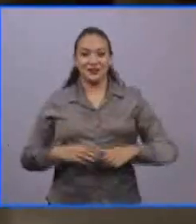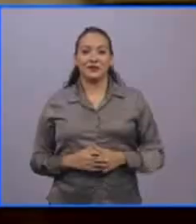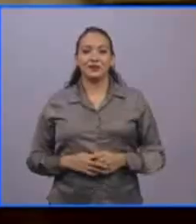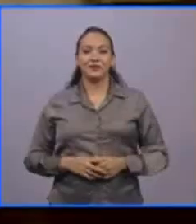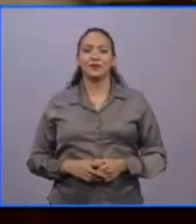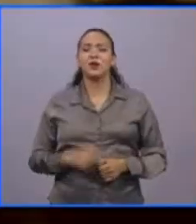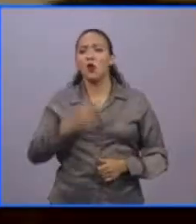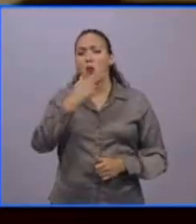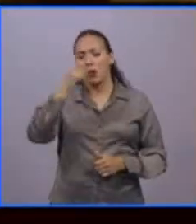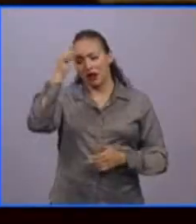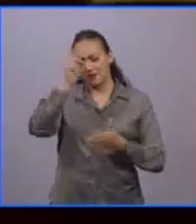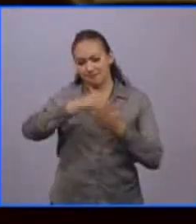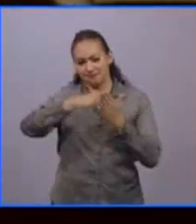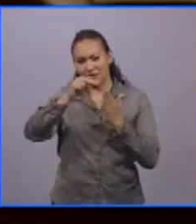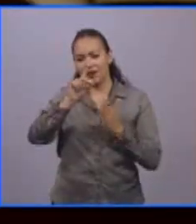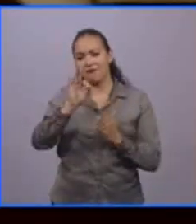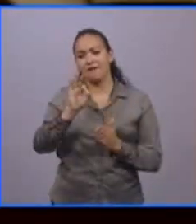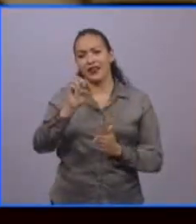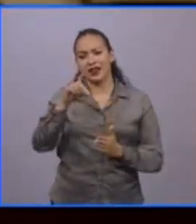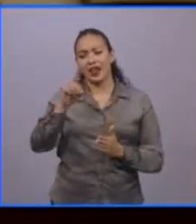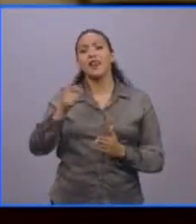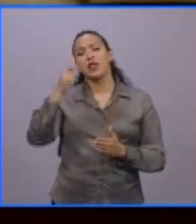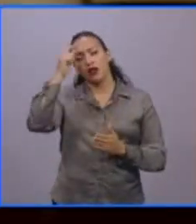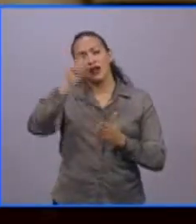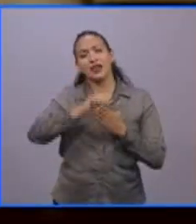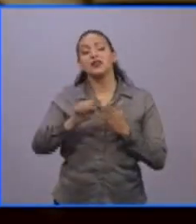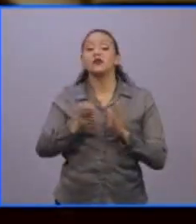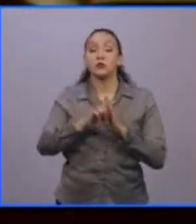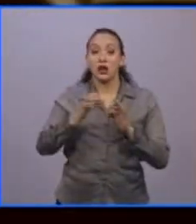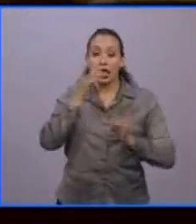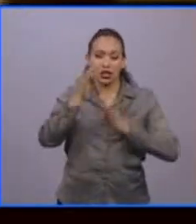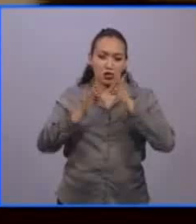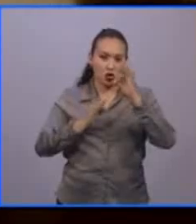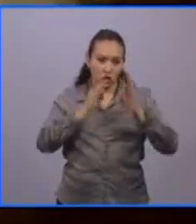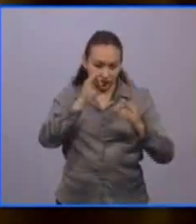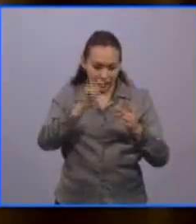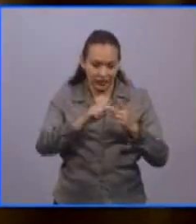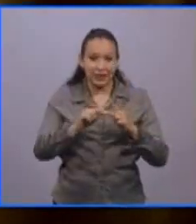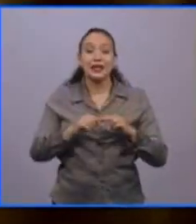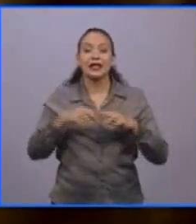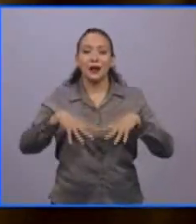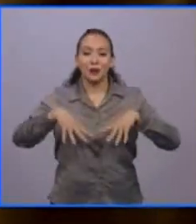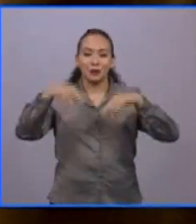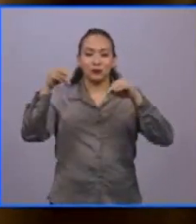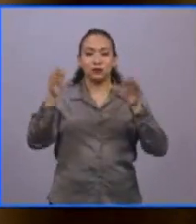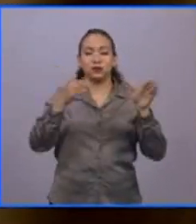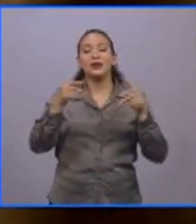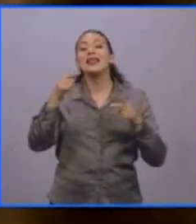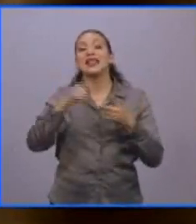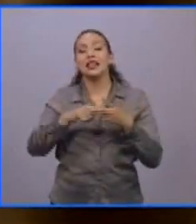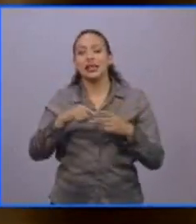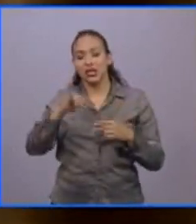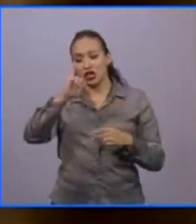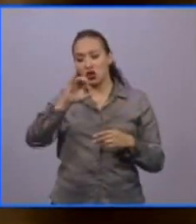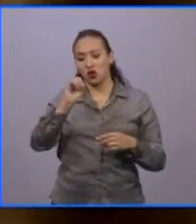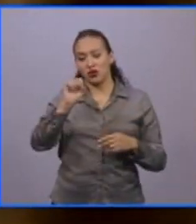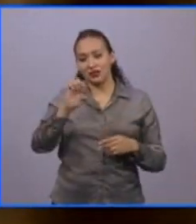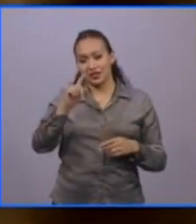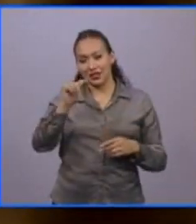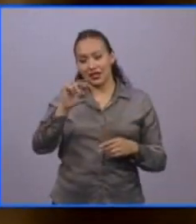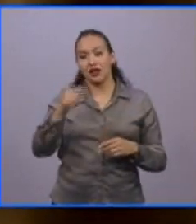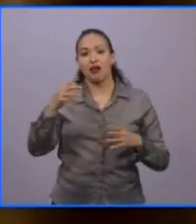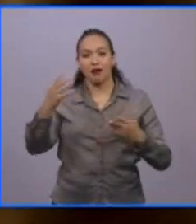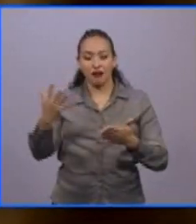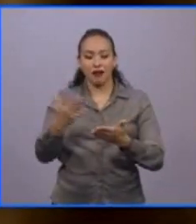Fernando del Paso, autor de obras literarias como Noticias del Imperio, Castillos en el Aire y José Trigo, fue galardonado